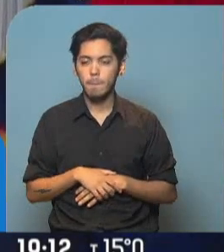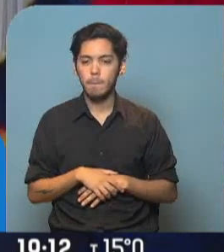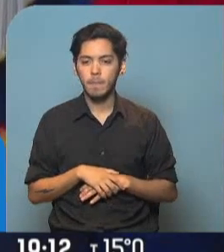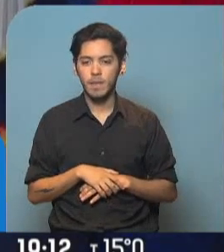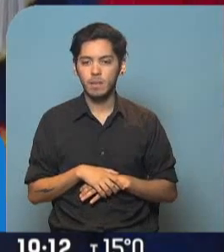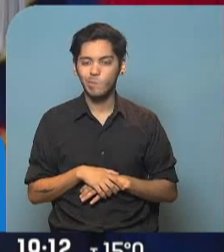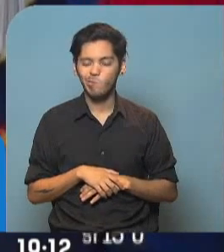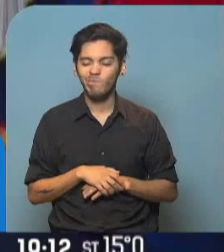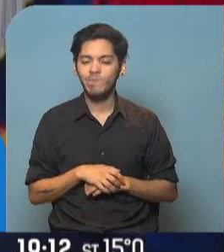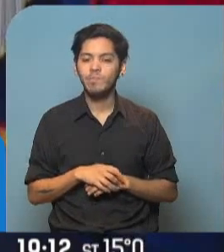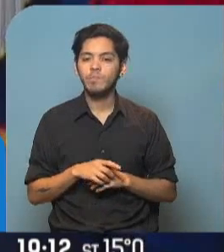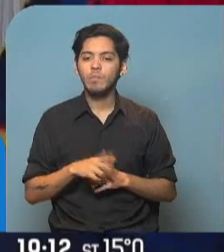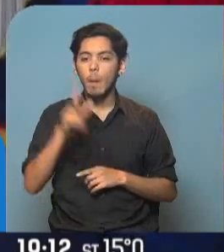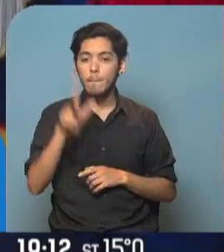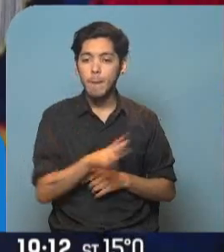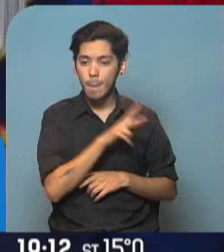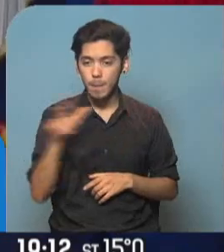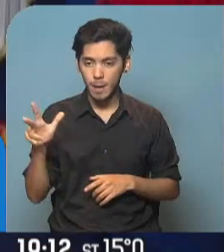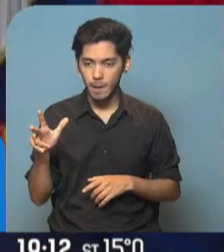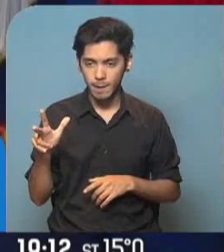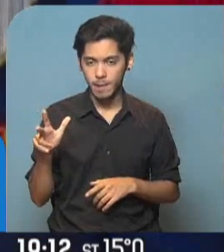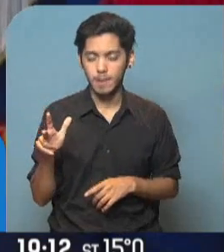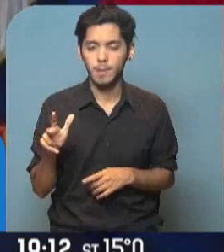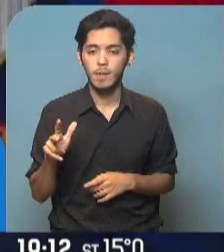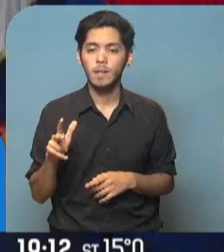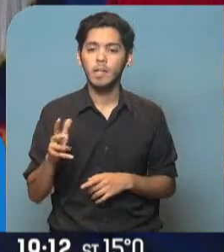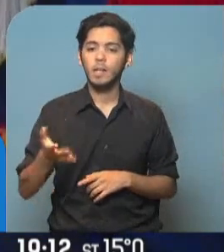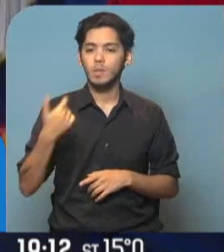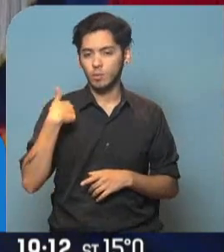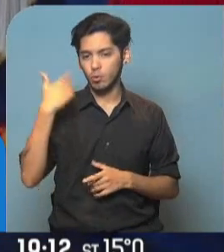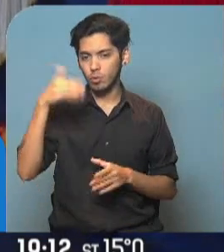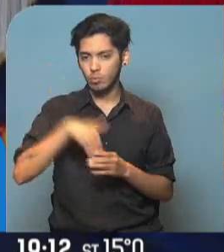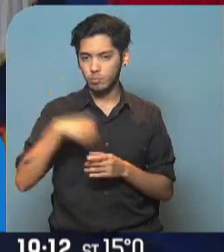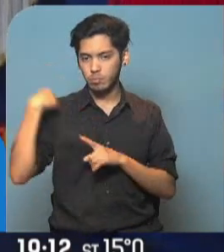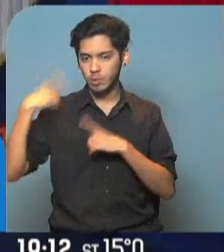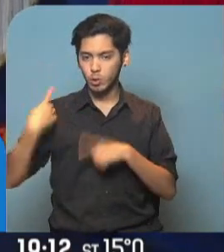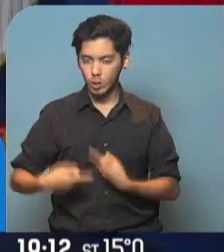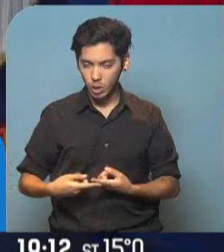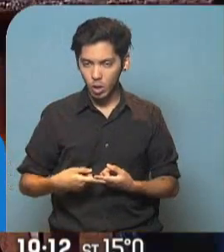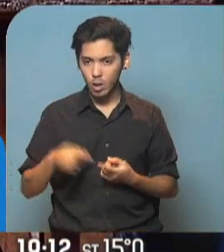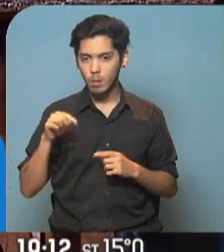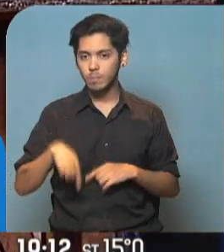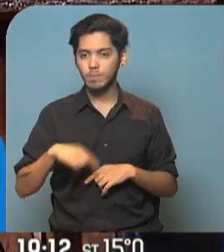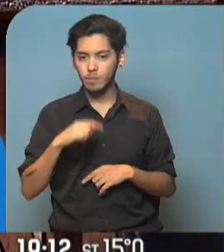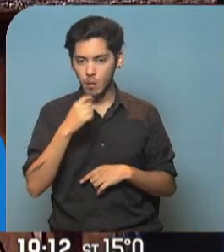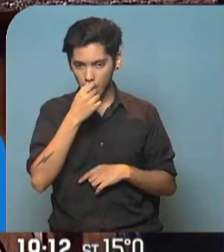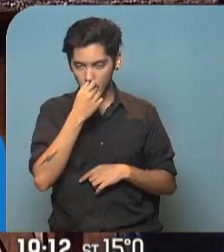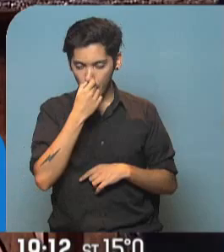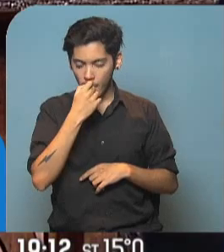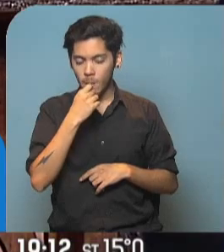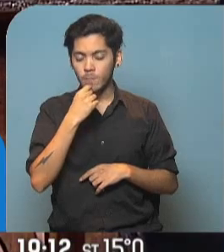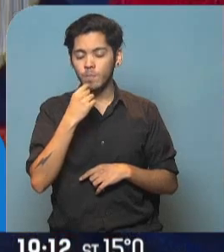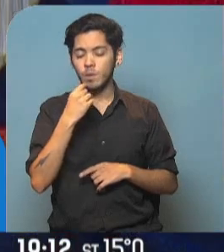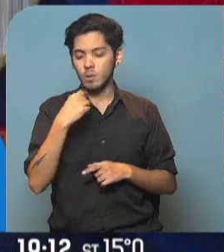El magisterio del Papa Francisco, del cual soy indigno sucesor en esta cátedra,